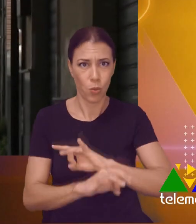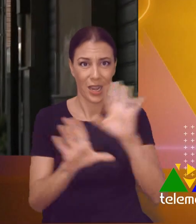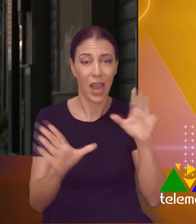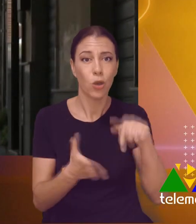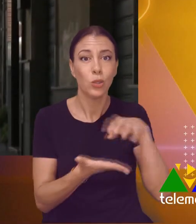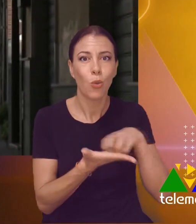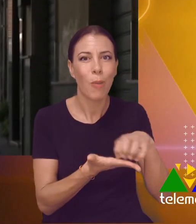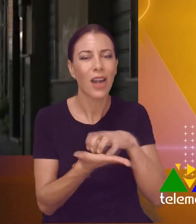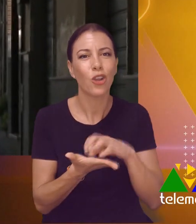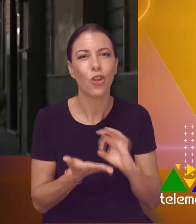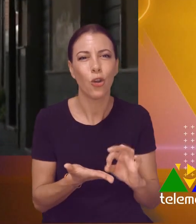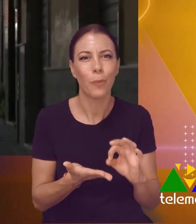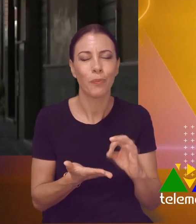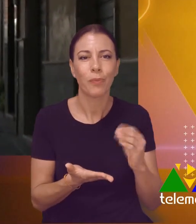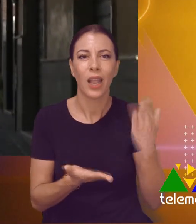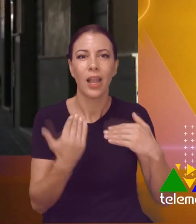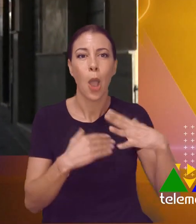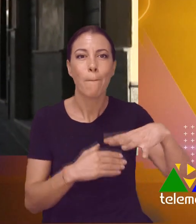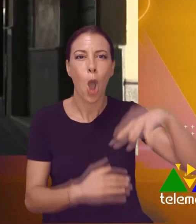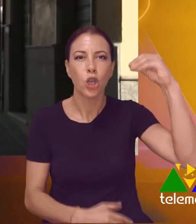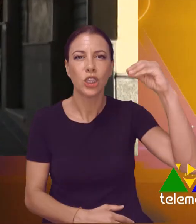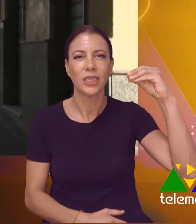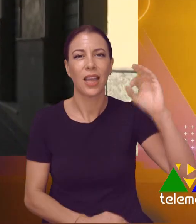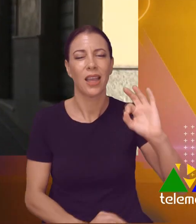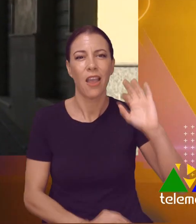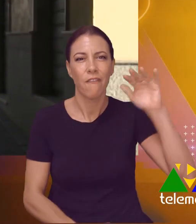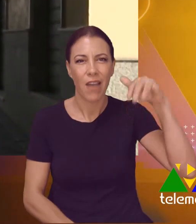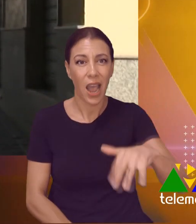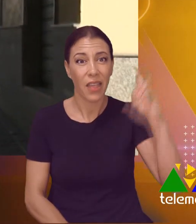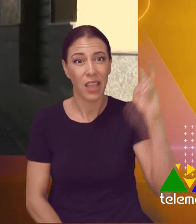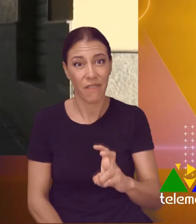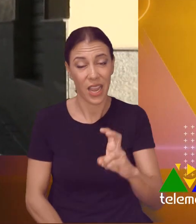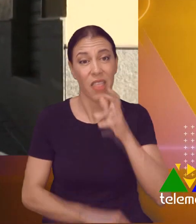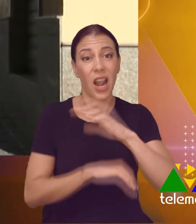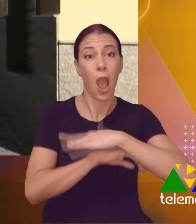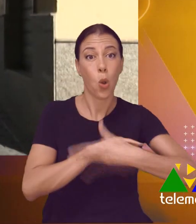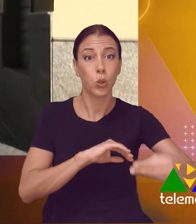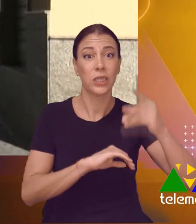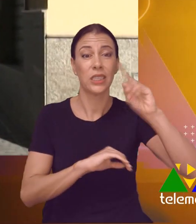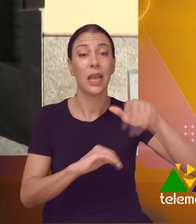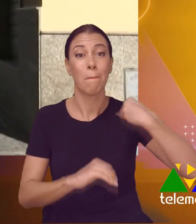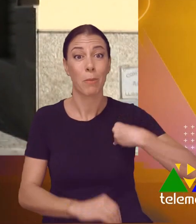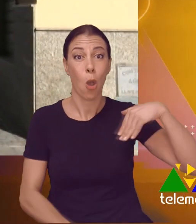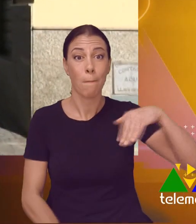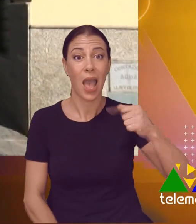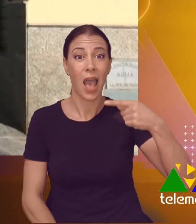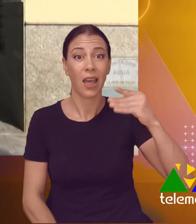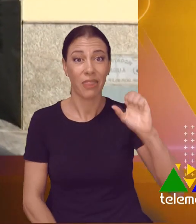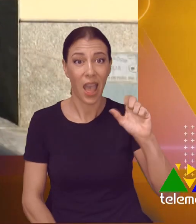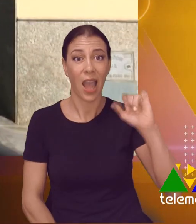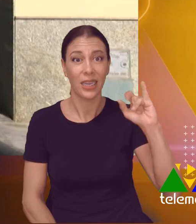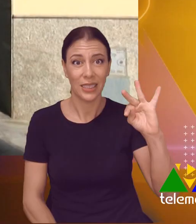de los montes de la Bajada, de los montes que vienen de las Angustias, de los montes del Magdalite hacia abajo, y ese barrio se construyó